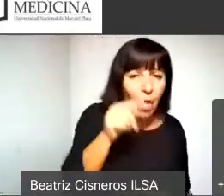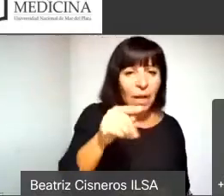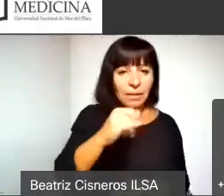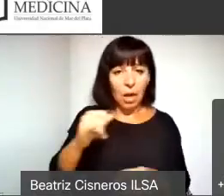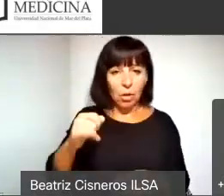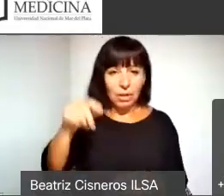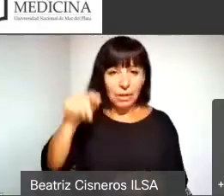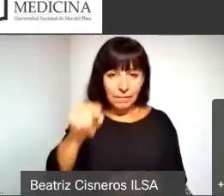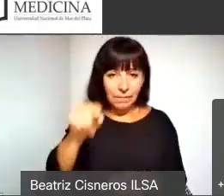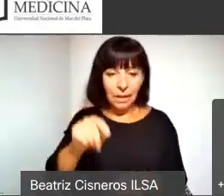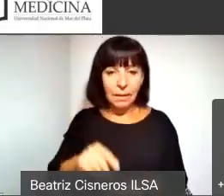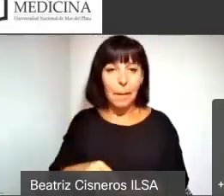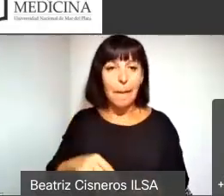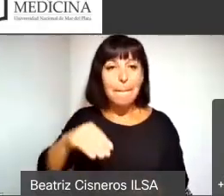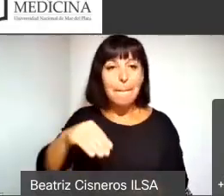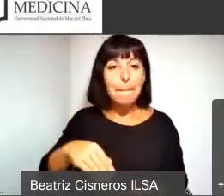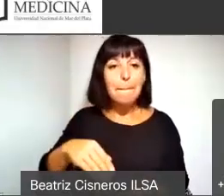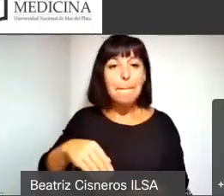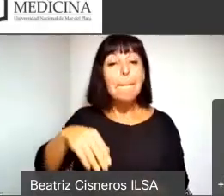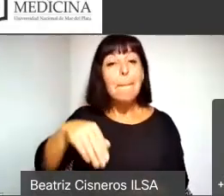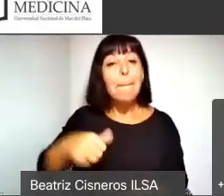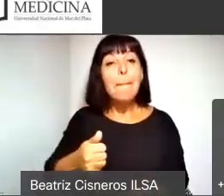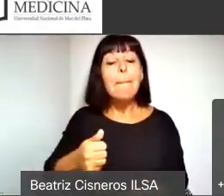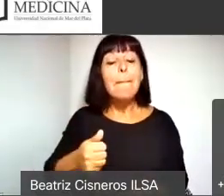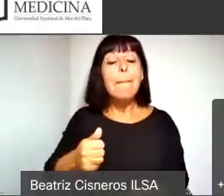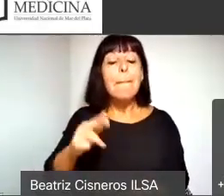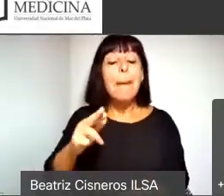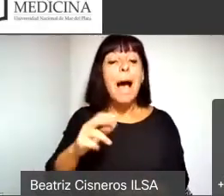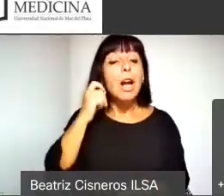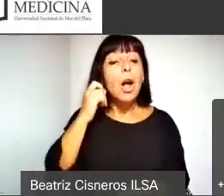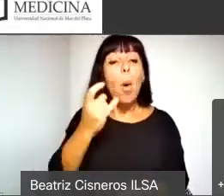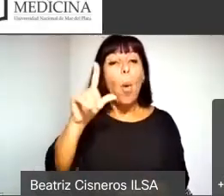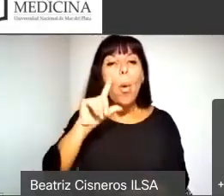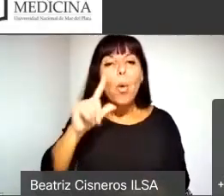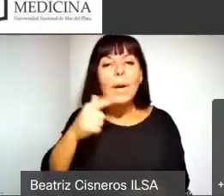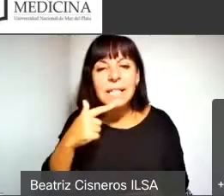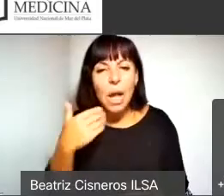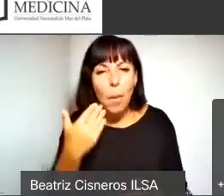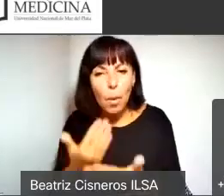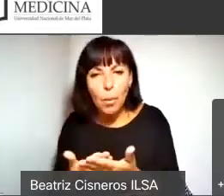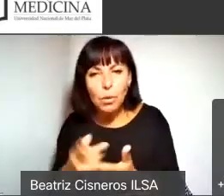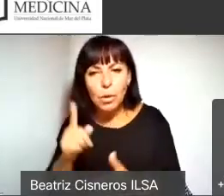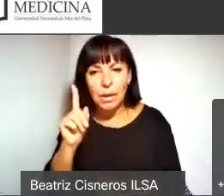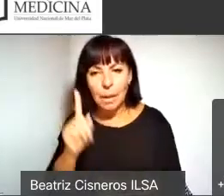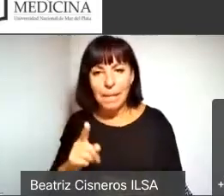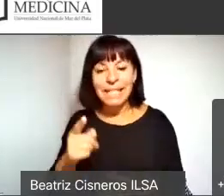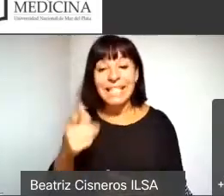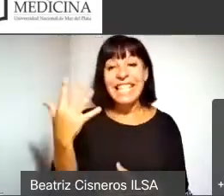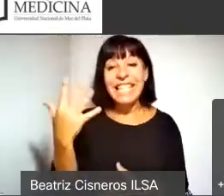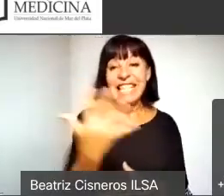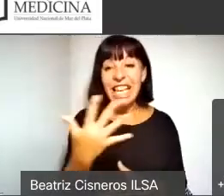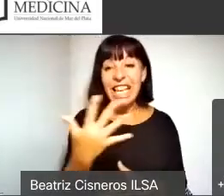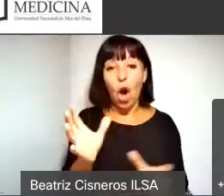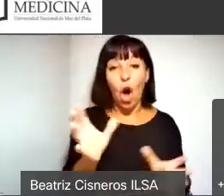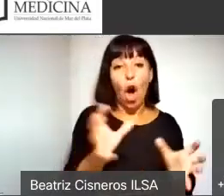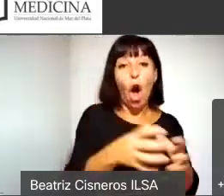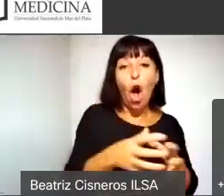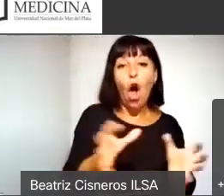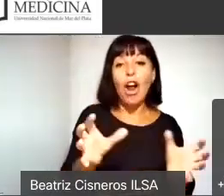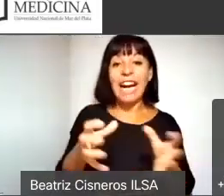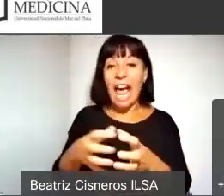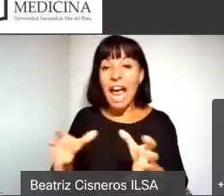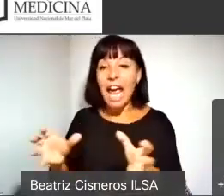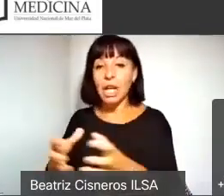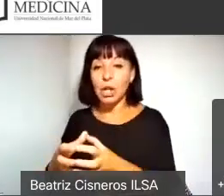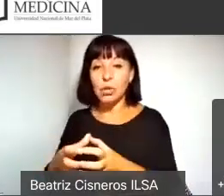que propuso Lynn Margulis, que es la existencia de 5 reinos, ¿sí? El reino